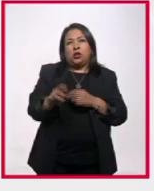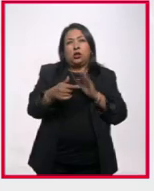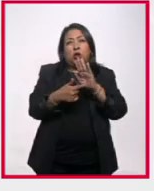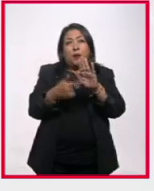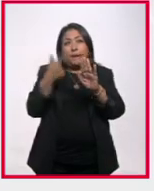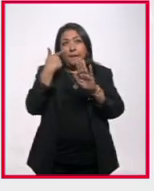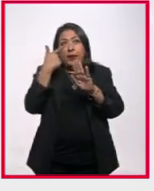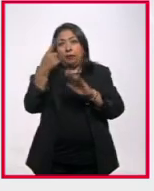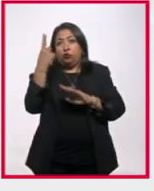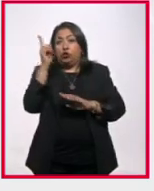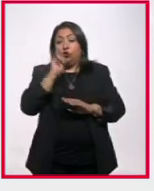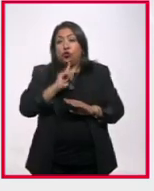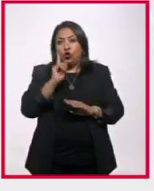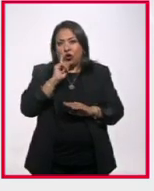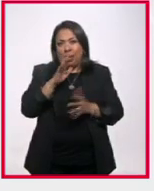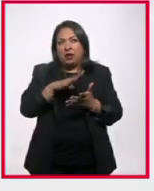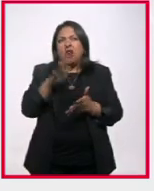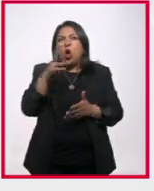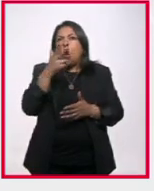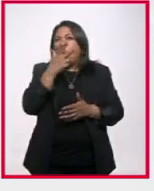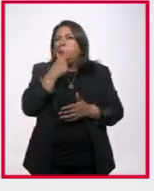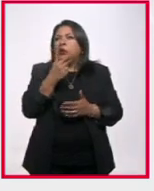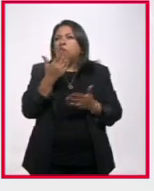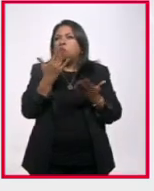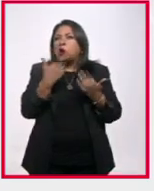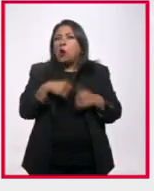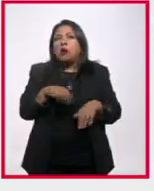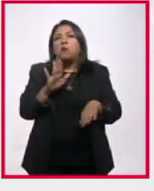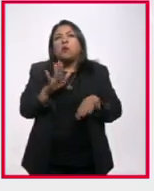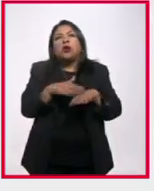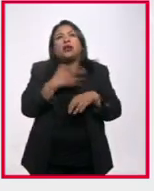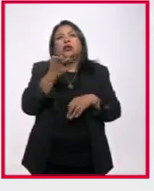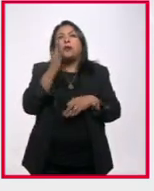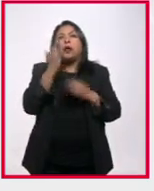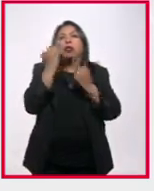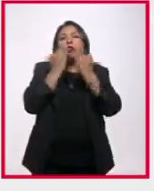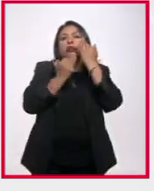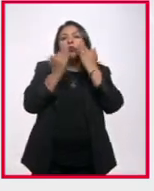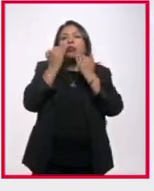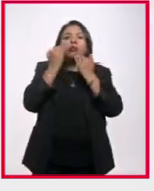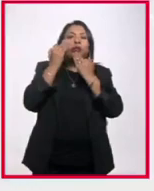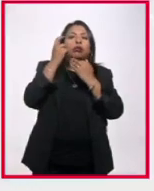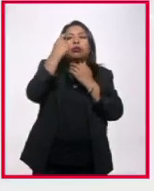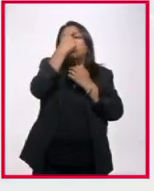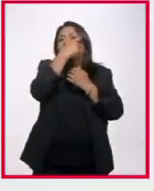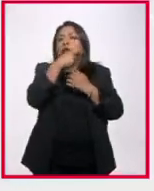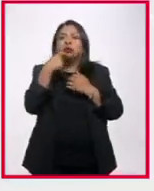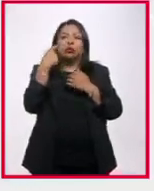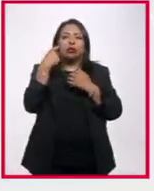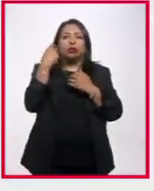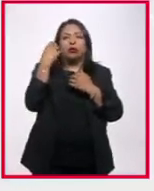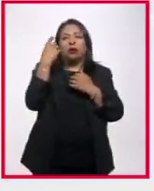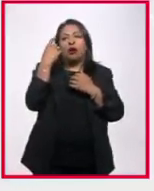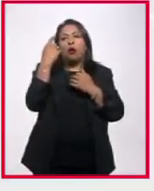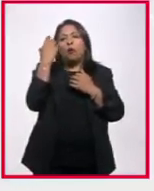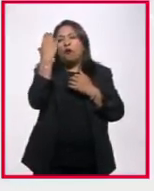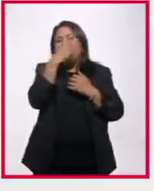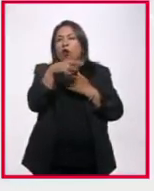de mujeres, no hay hombres, porque al final de cuentas esto es como maquillar la fotografía, maquillar un